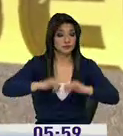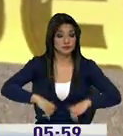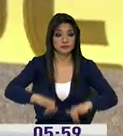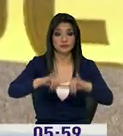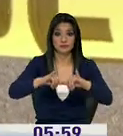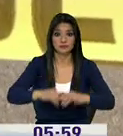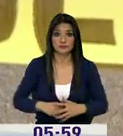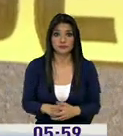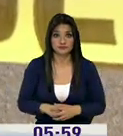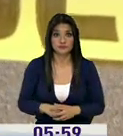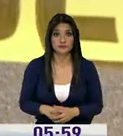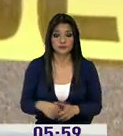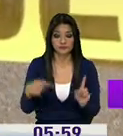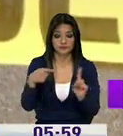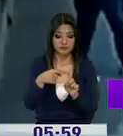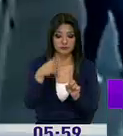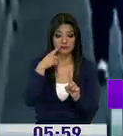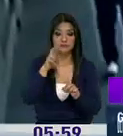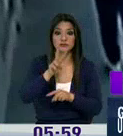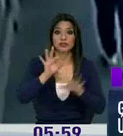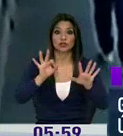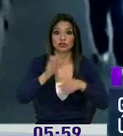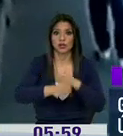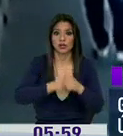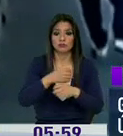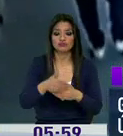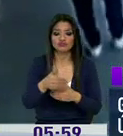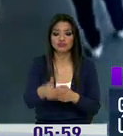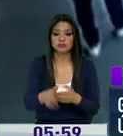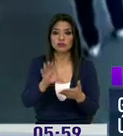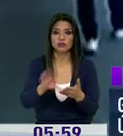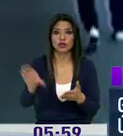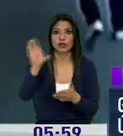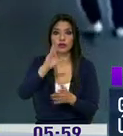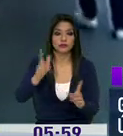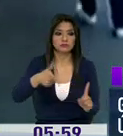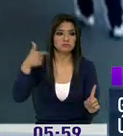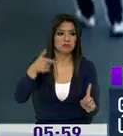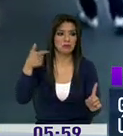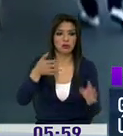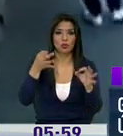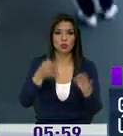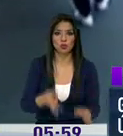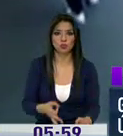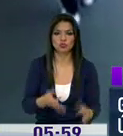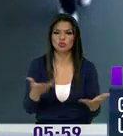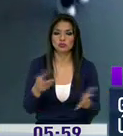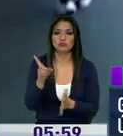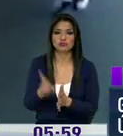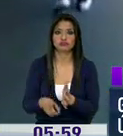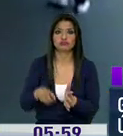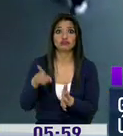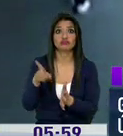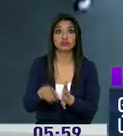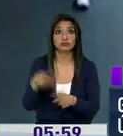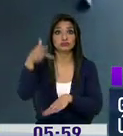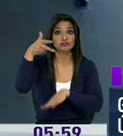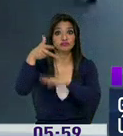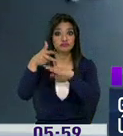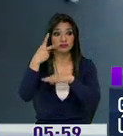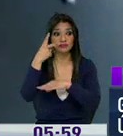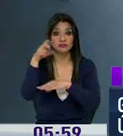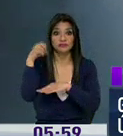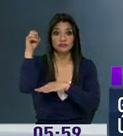Tenía 28 años y se encontraba frente a un colegio, donde fue acribillado en el cantón Durán. El crimen fue registrado en video y la Policía